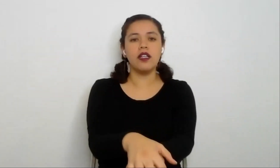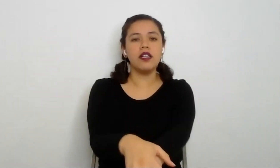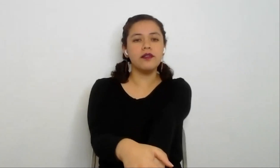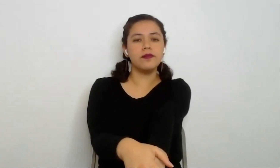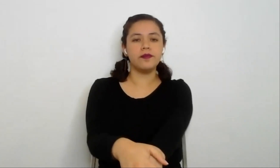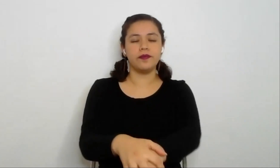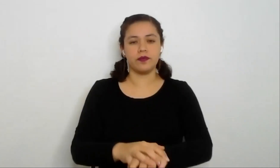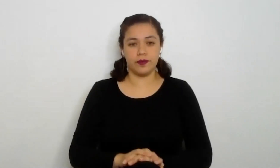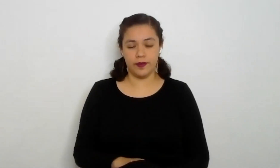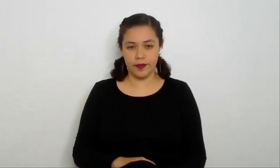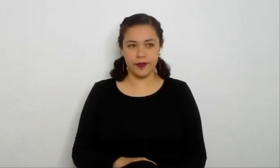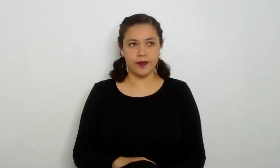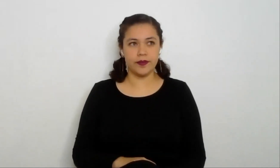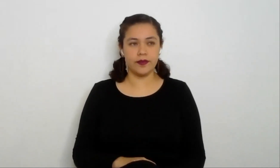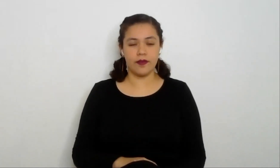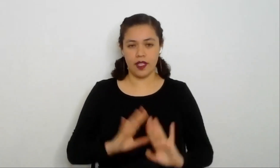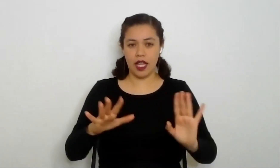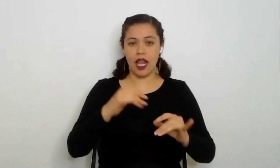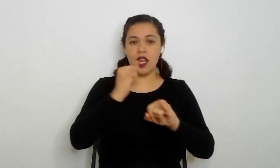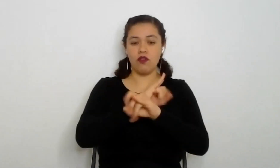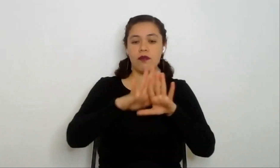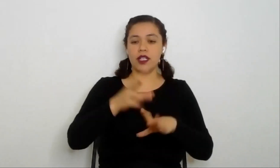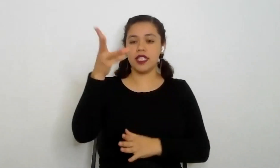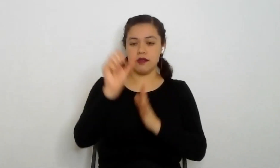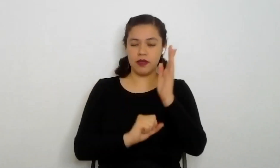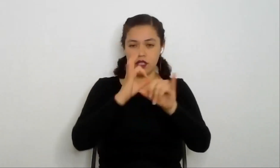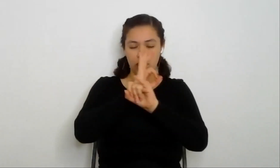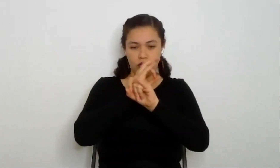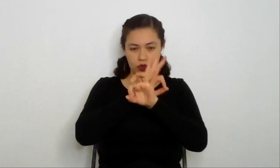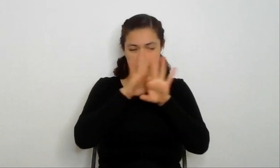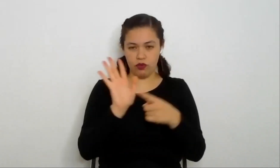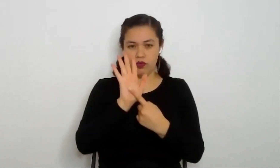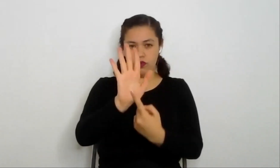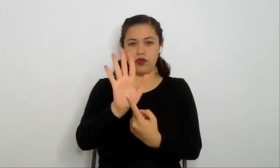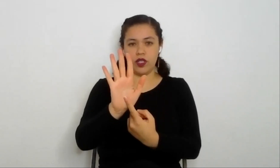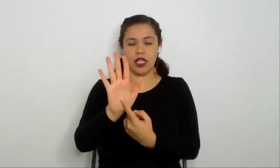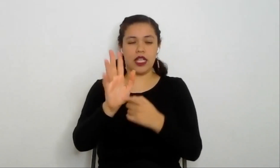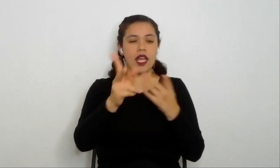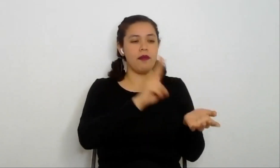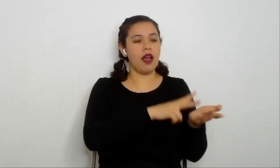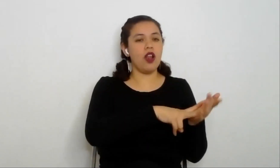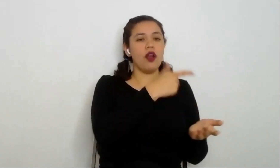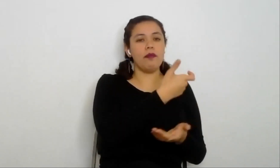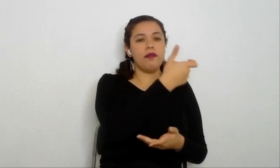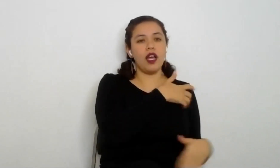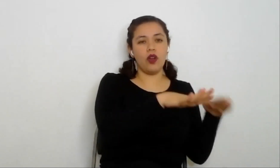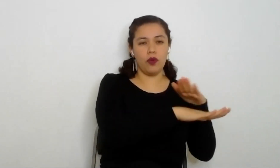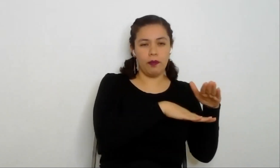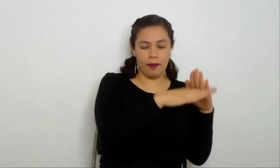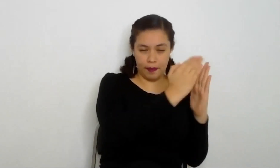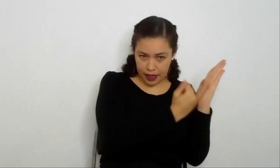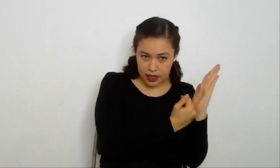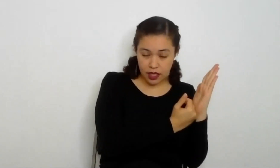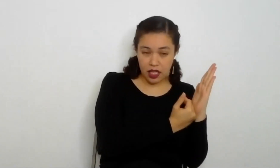que por cierto salió en el informe trimestral un estudio del impacto de los salarios mínimos, no es un